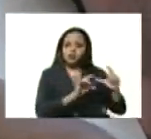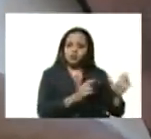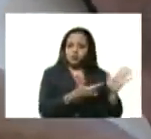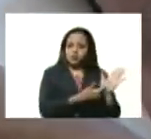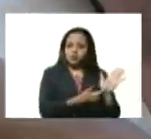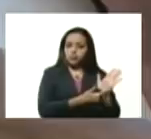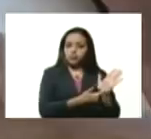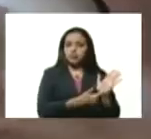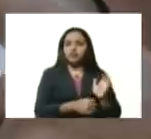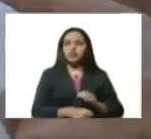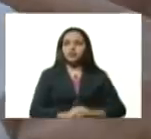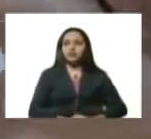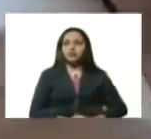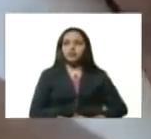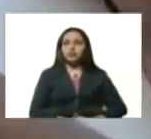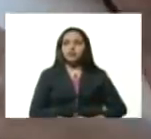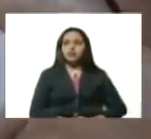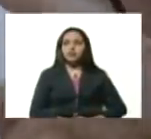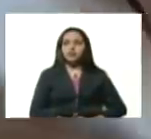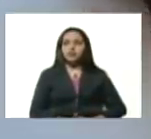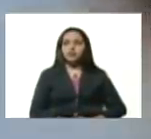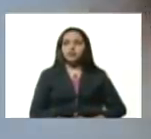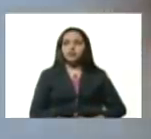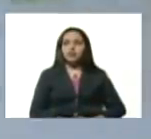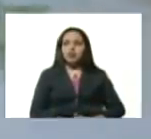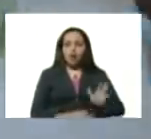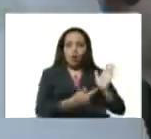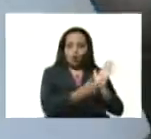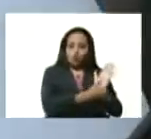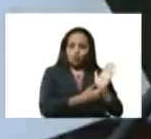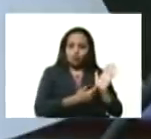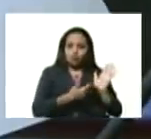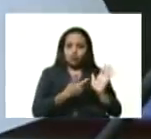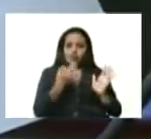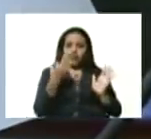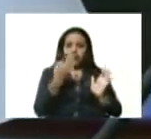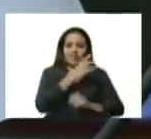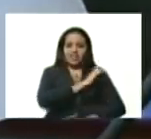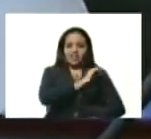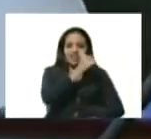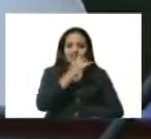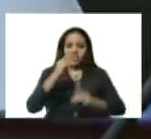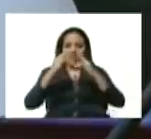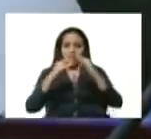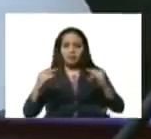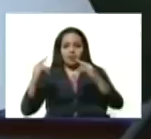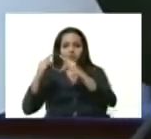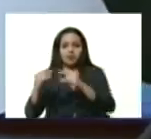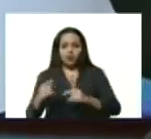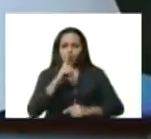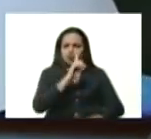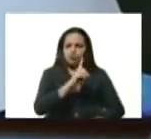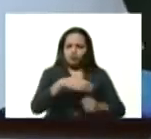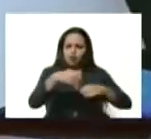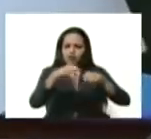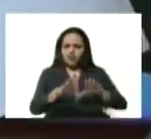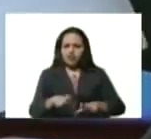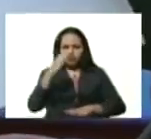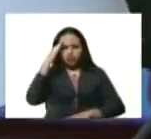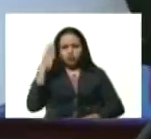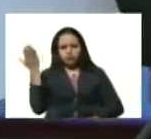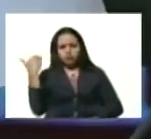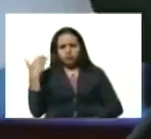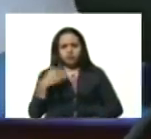uno de los tres jefes de los campamentos, un desertor llamado José Manuel